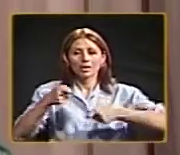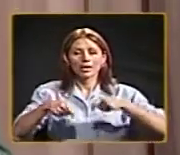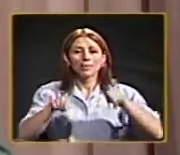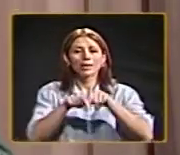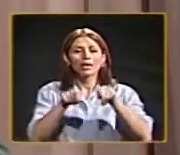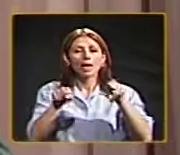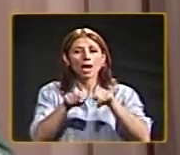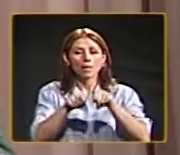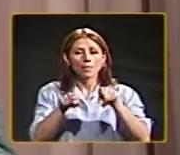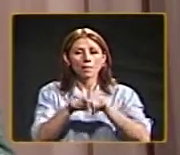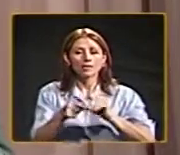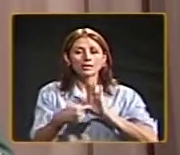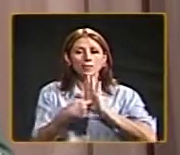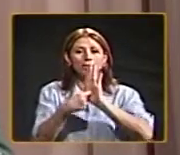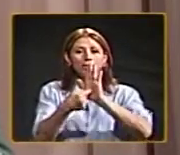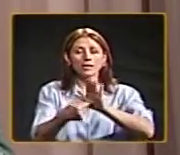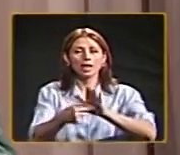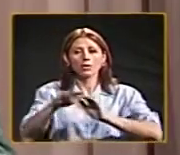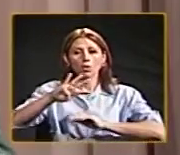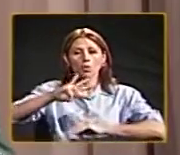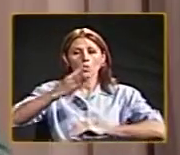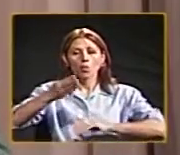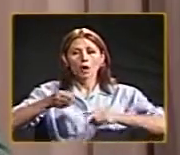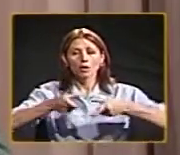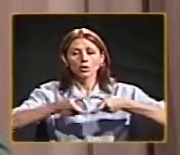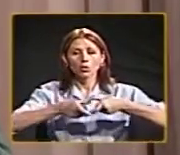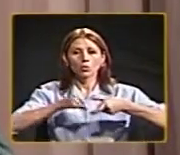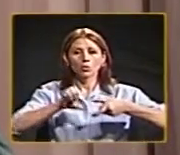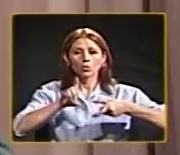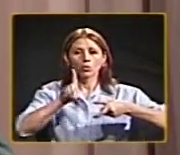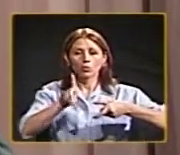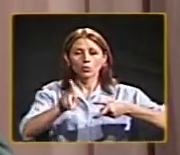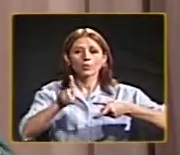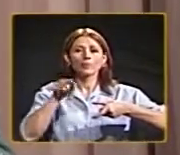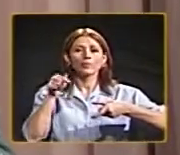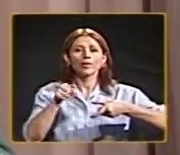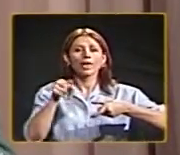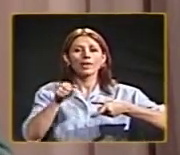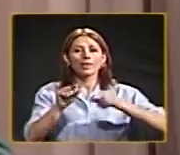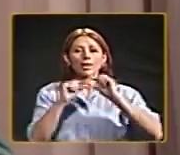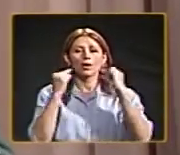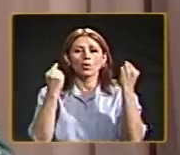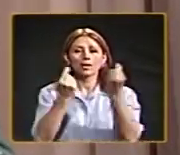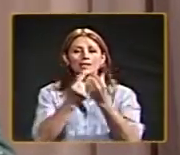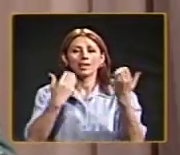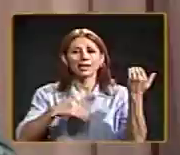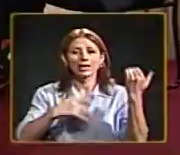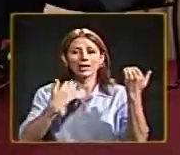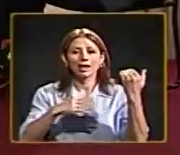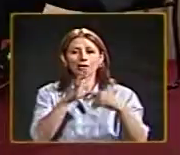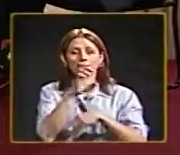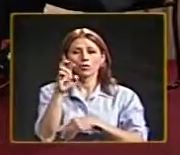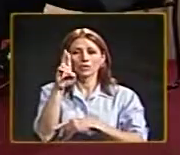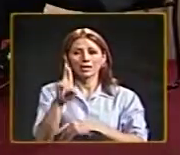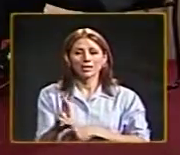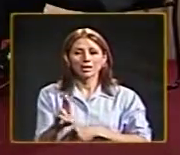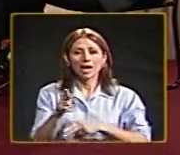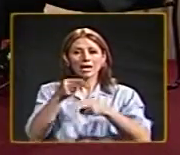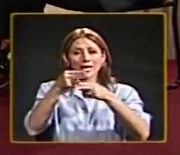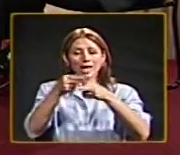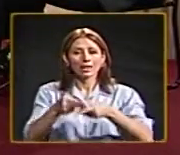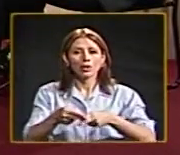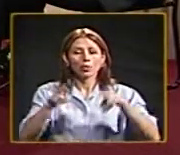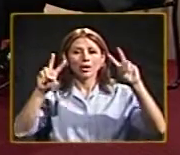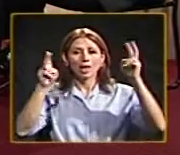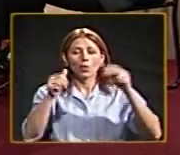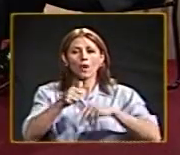presentando además el cuarto disco, un disco compacto de la Orquesta de Guitarras de Costa Rica que han denominado